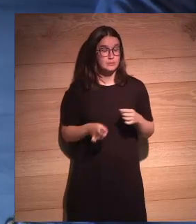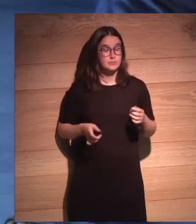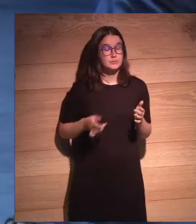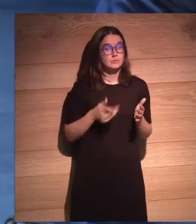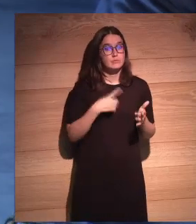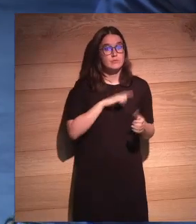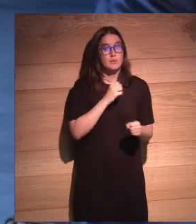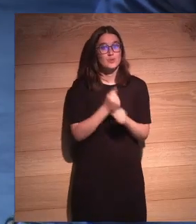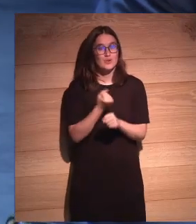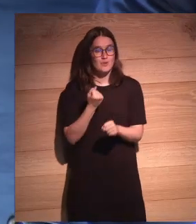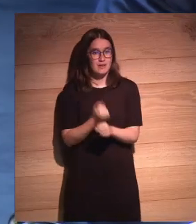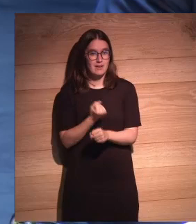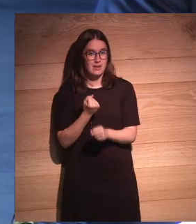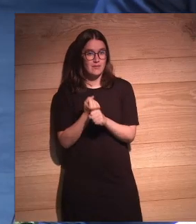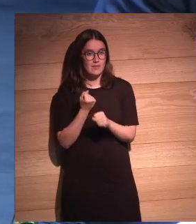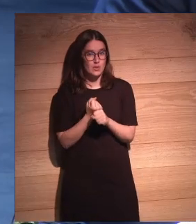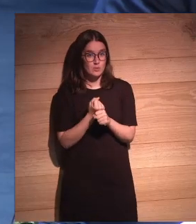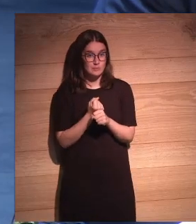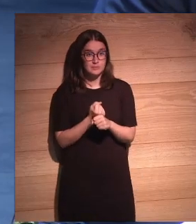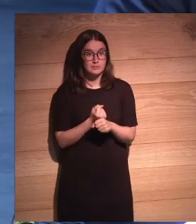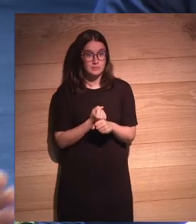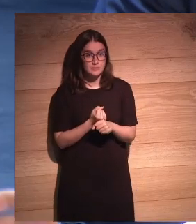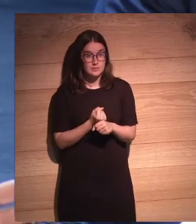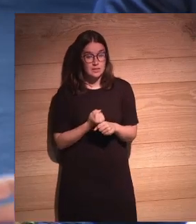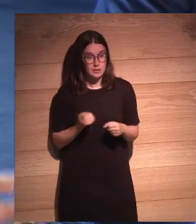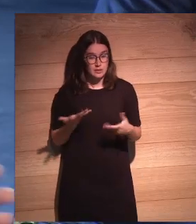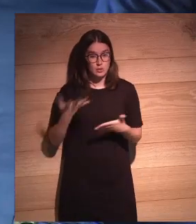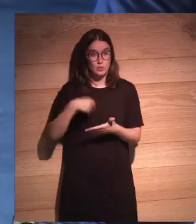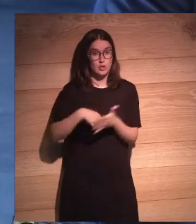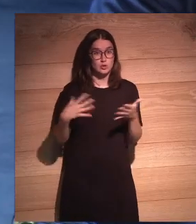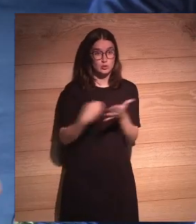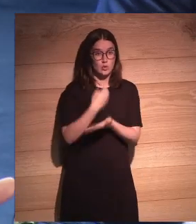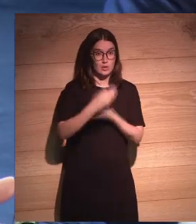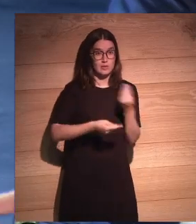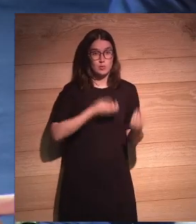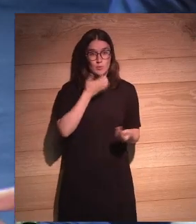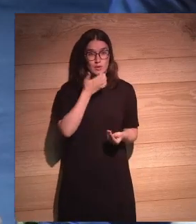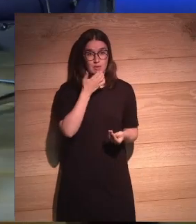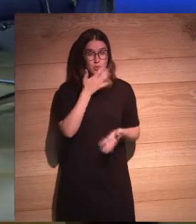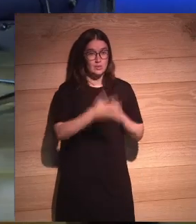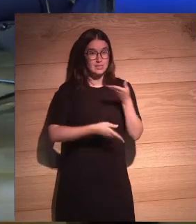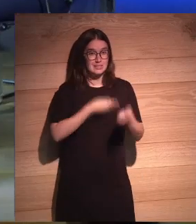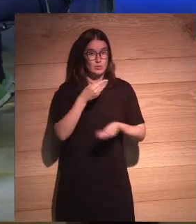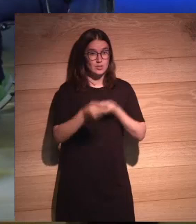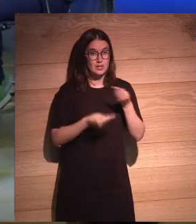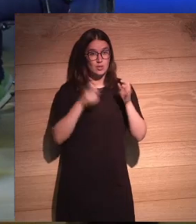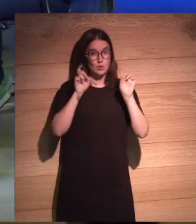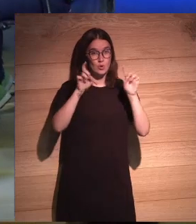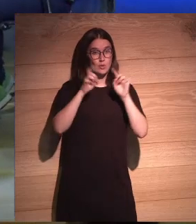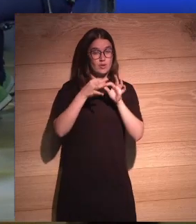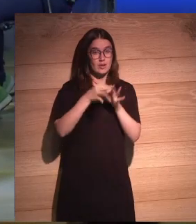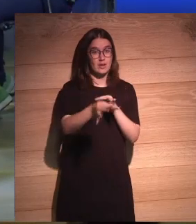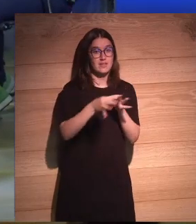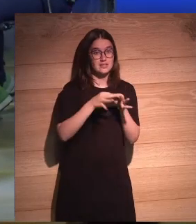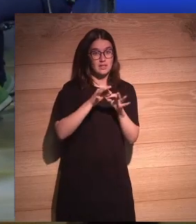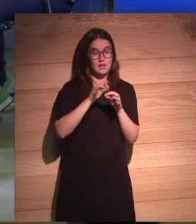Estamos trabajando en este sentido, en incorporar todo lo que hacemos, por ejemplo, cuando estamos haciendo en educación a distancia,